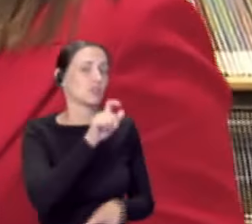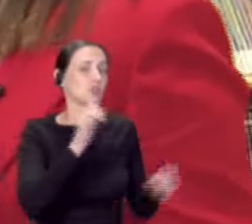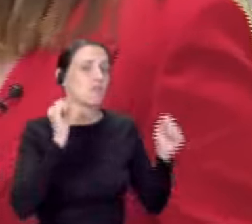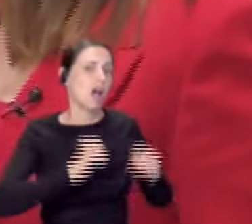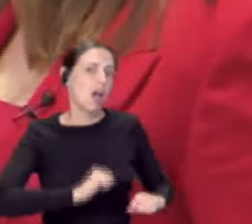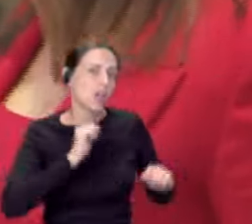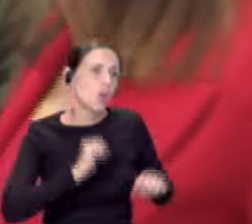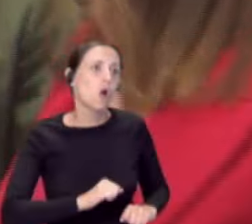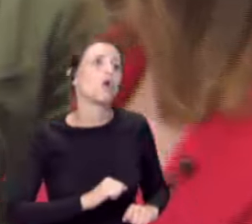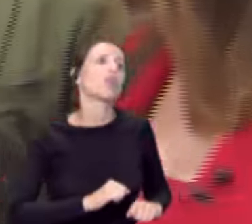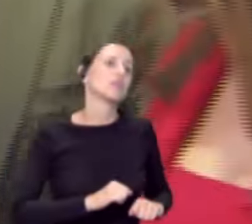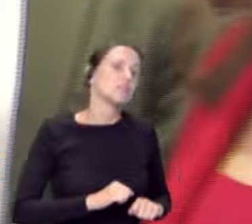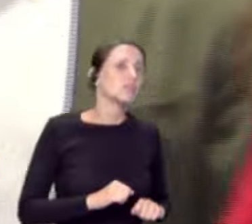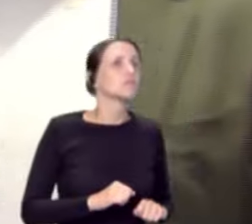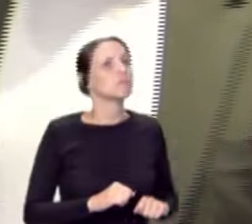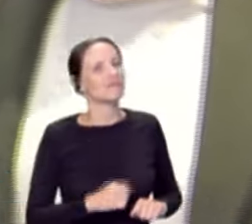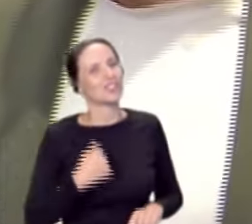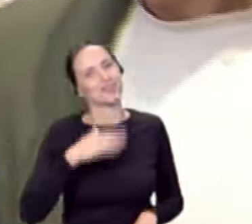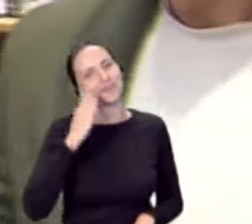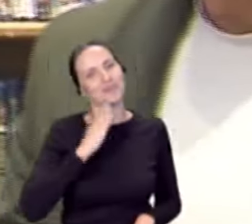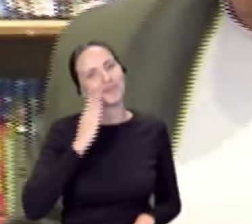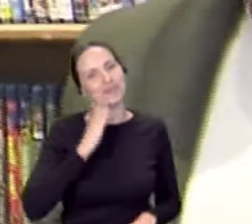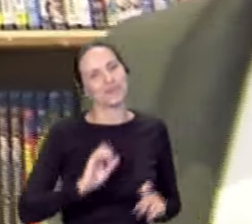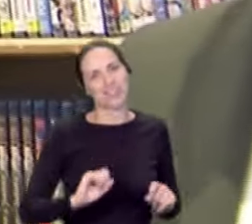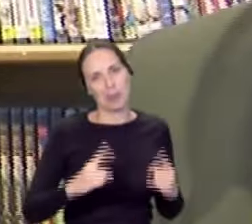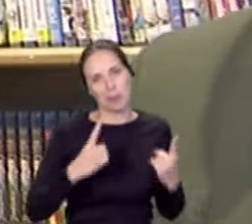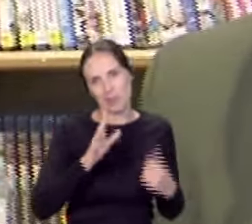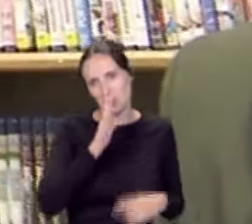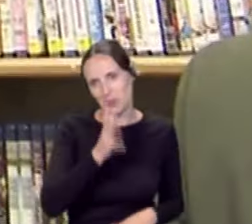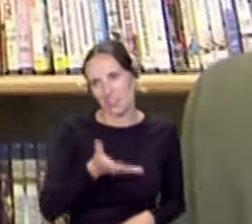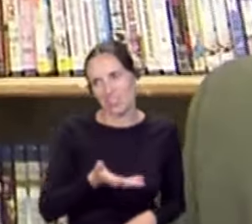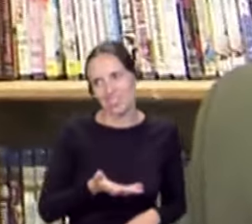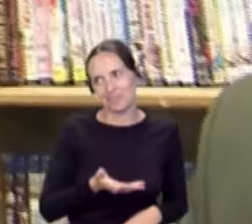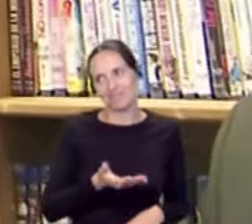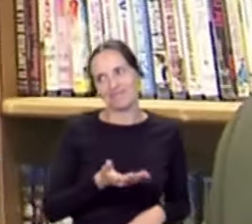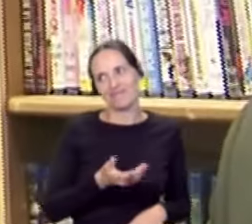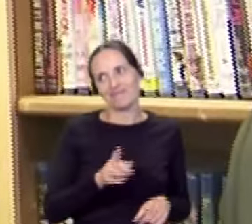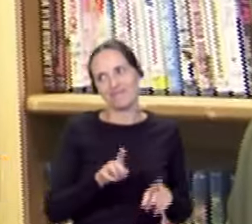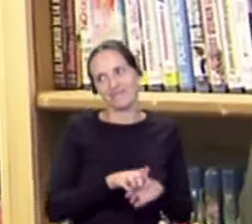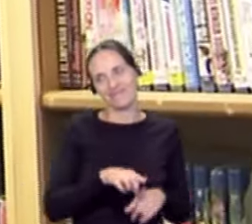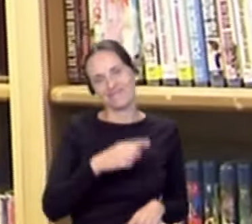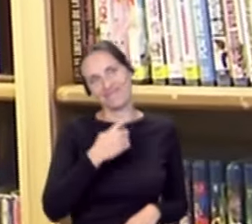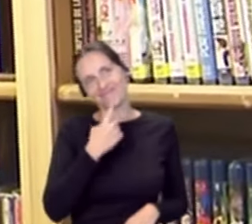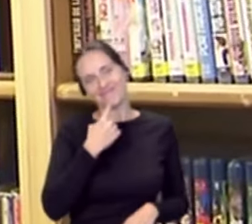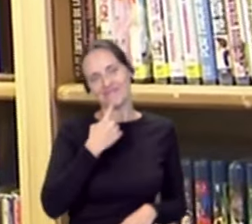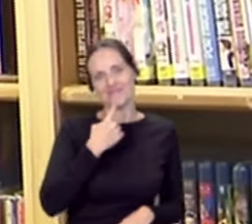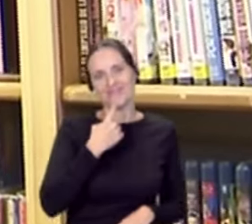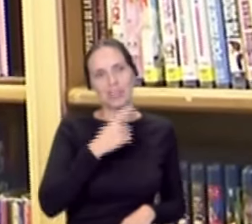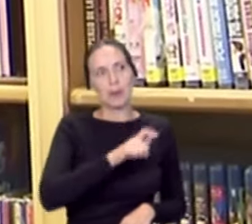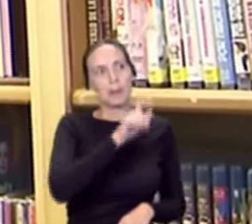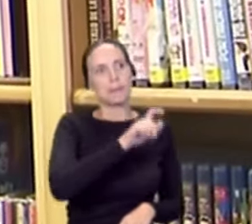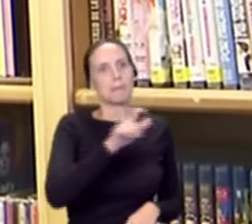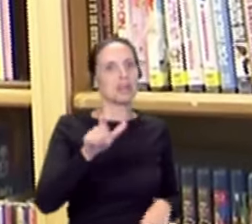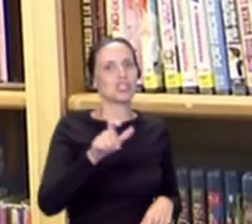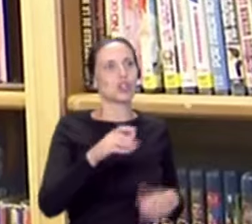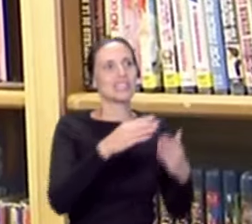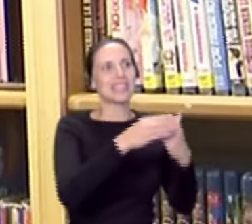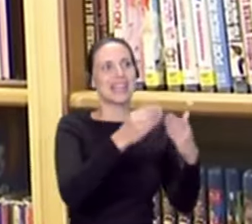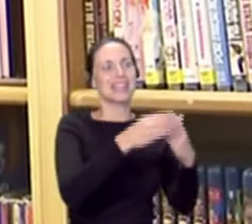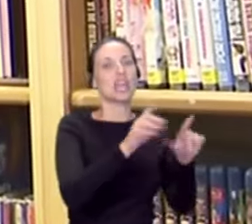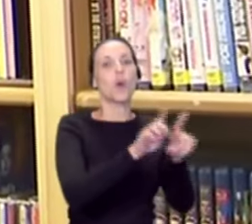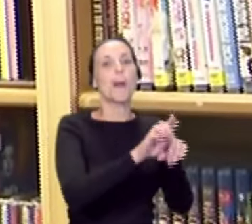quizás son las que yo más cariño les tengo. Tengo jocosamente diría algún cliente que considero un poco como mi abuelito, ¿no?